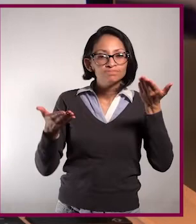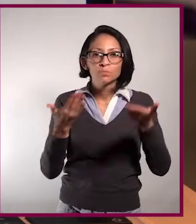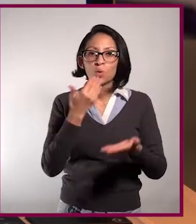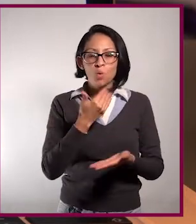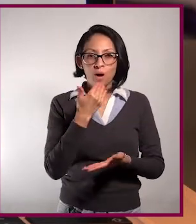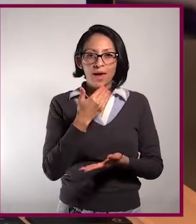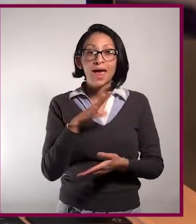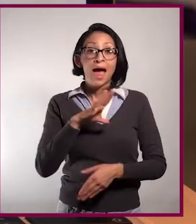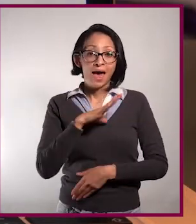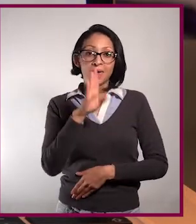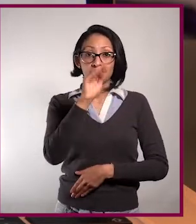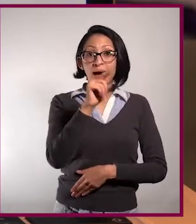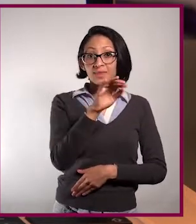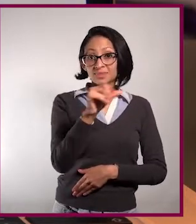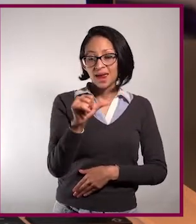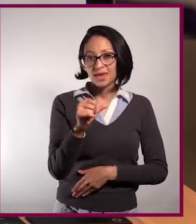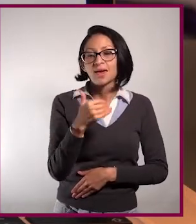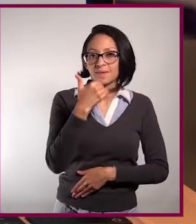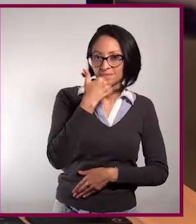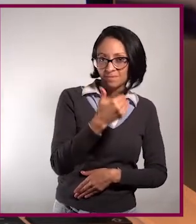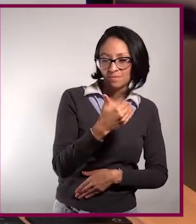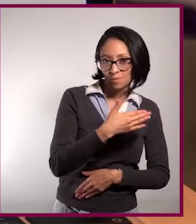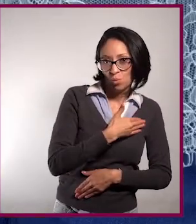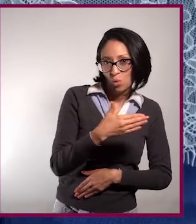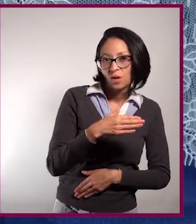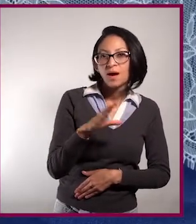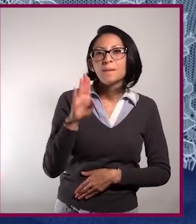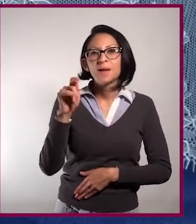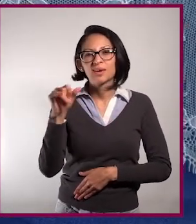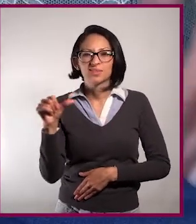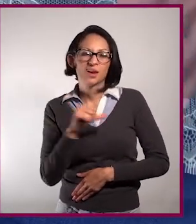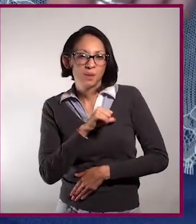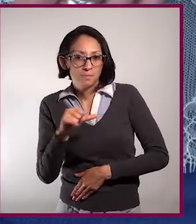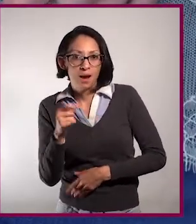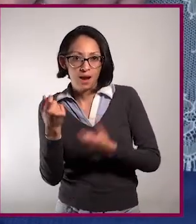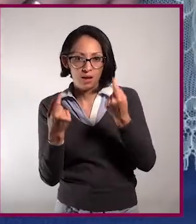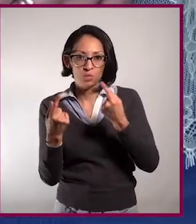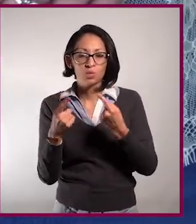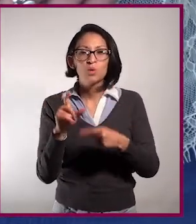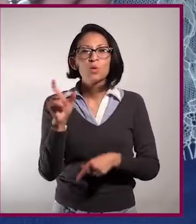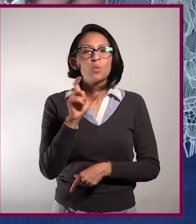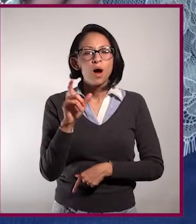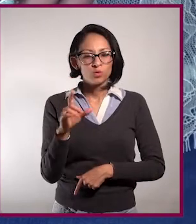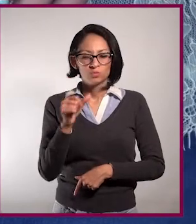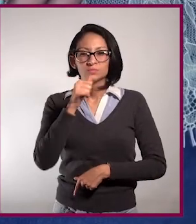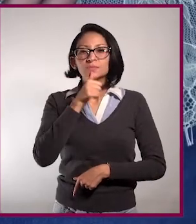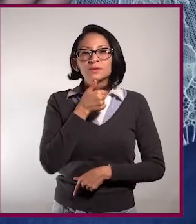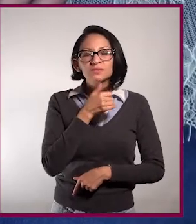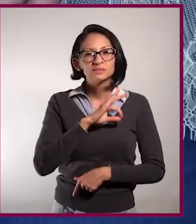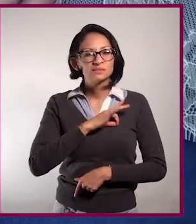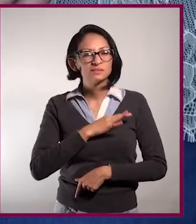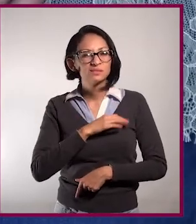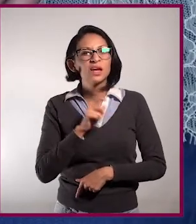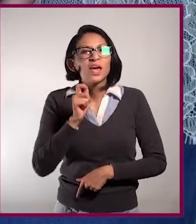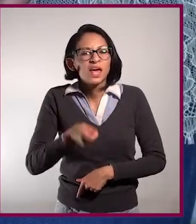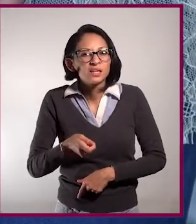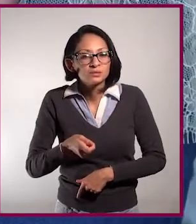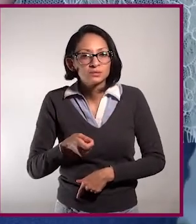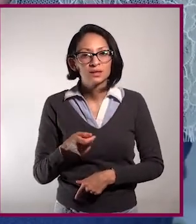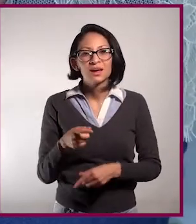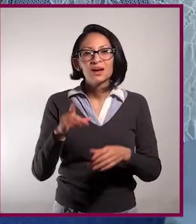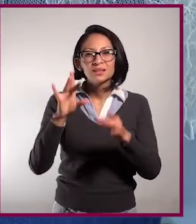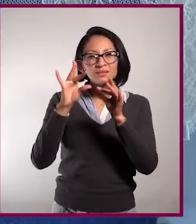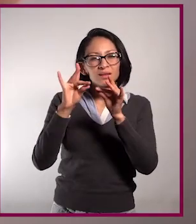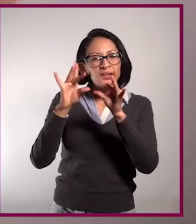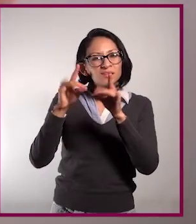bacterias buenas y las dañinas o externas. Los síntomas de las infecciones vaginales son flujo diferente